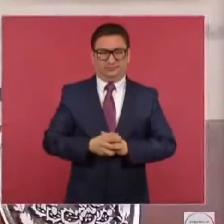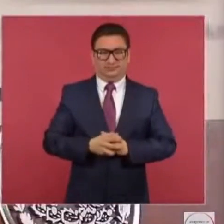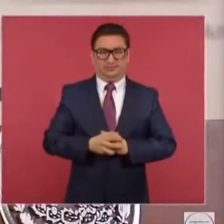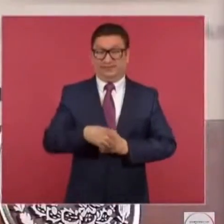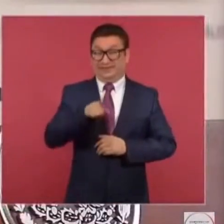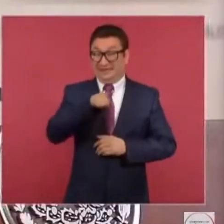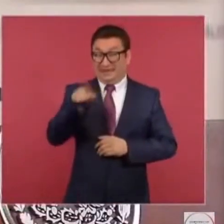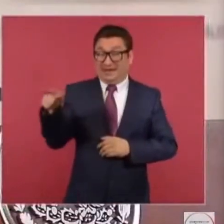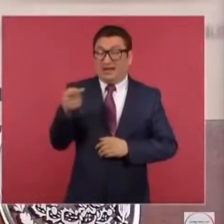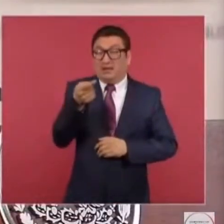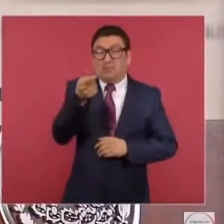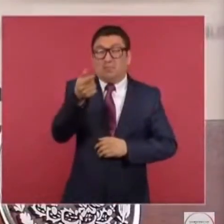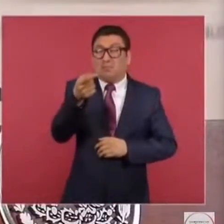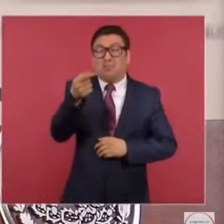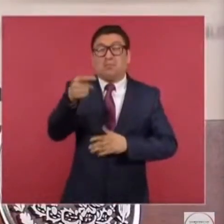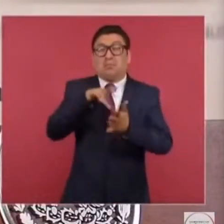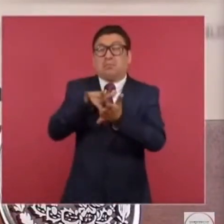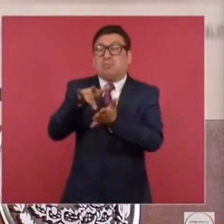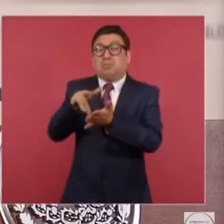Eso no es nada,